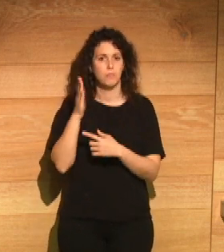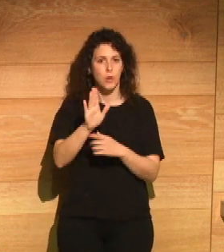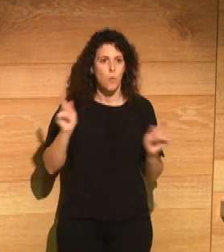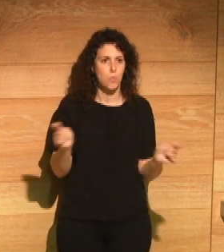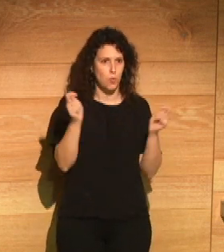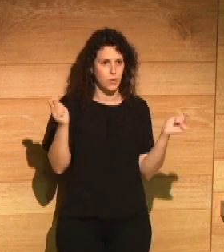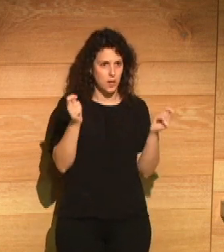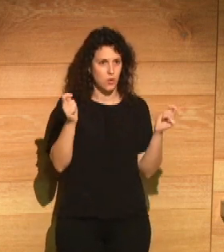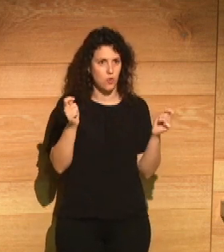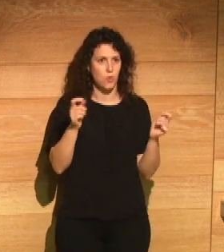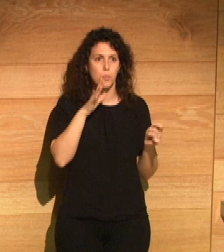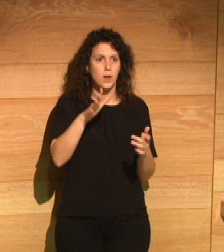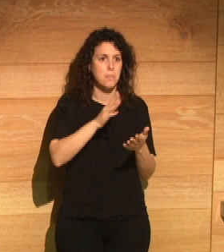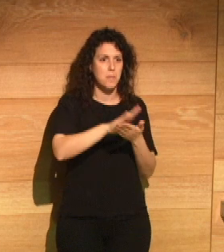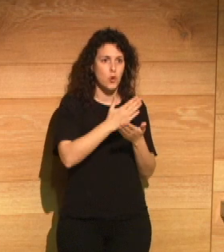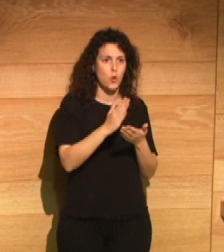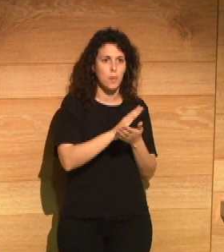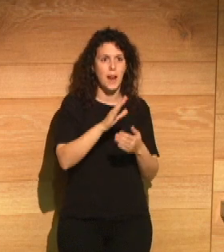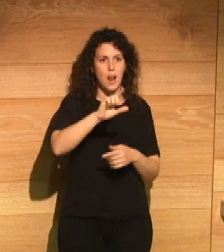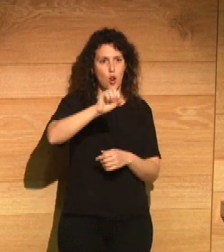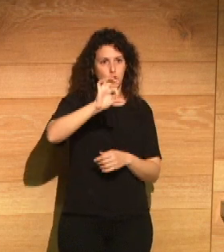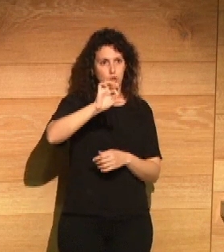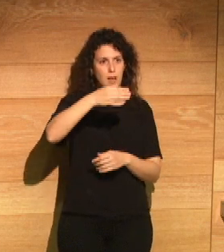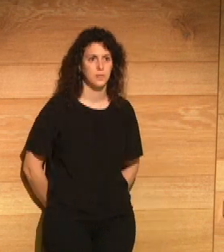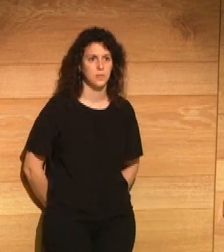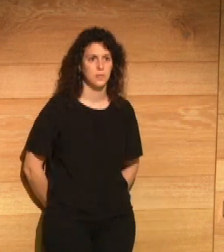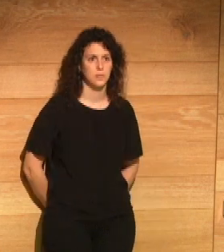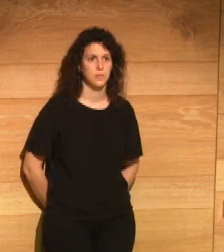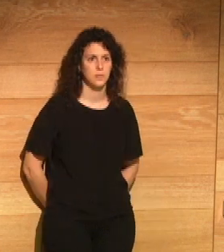qué magnífica novela es Los Abismos.